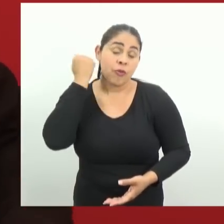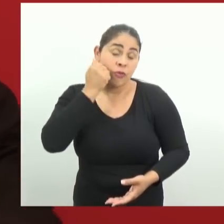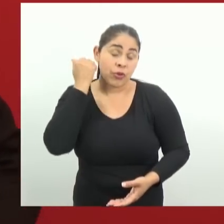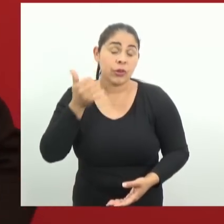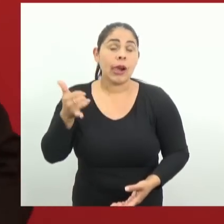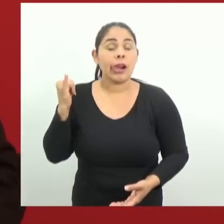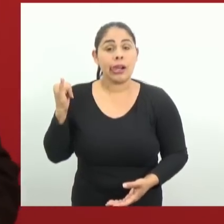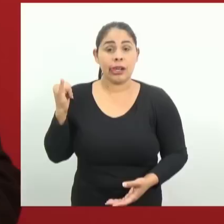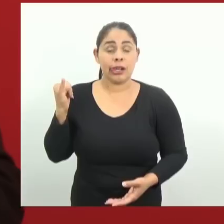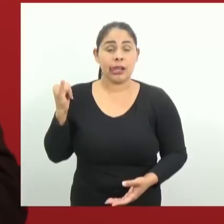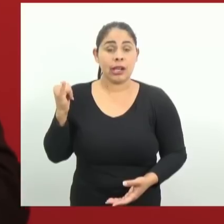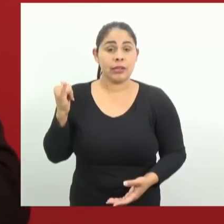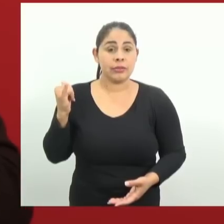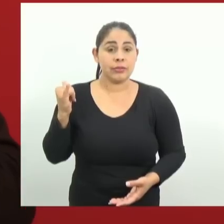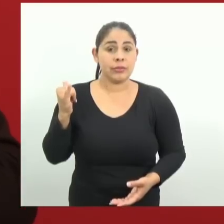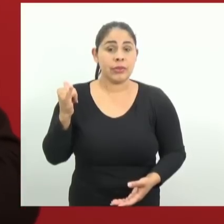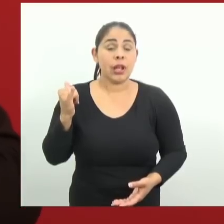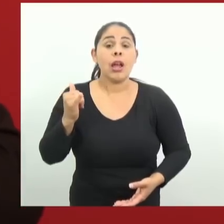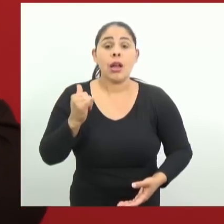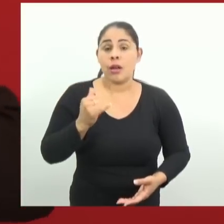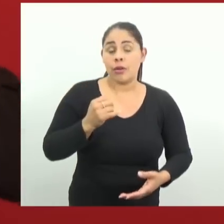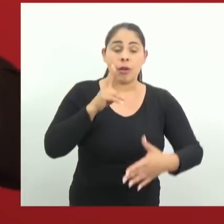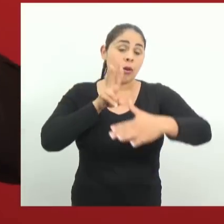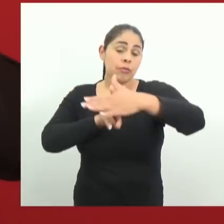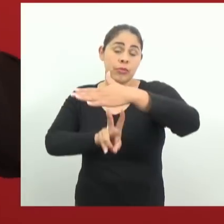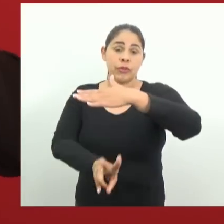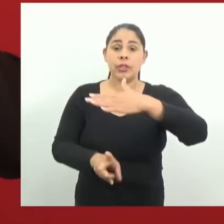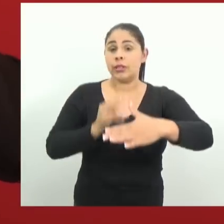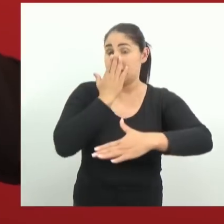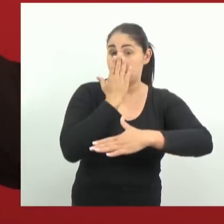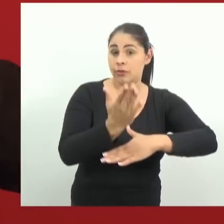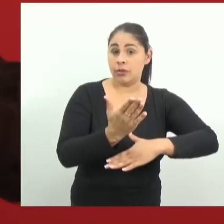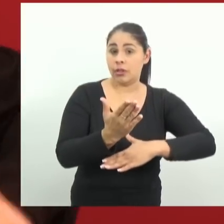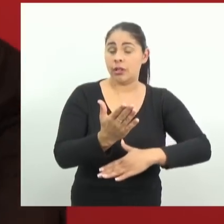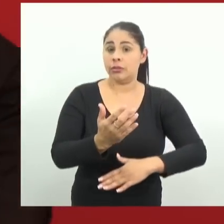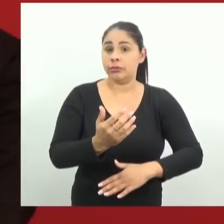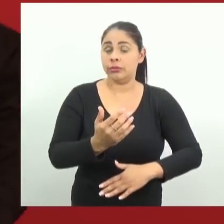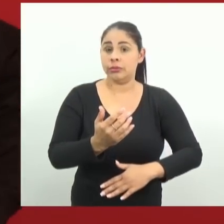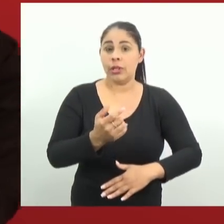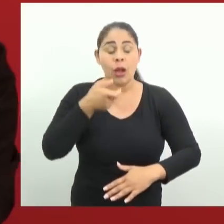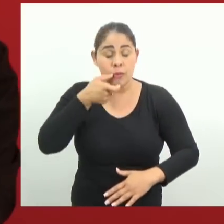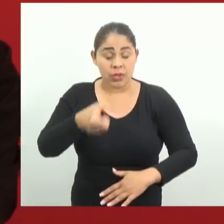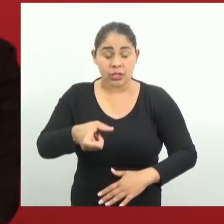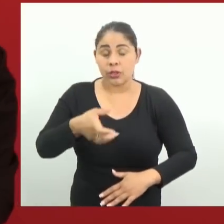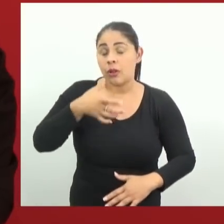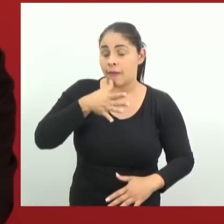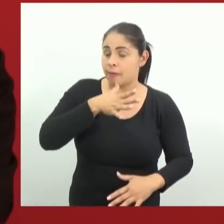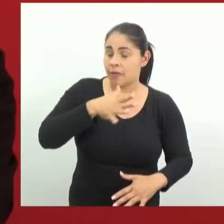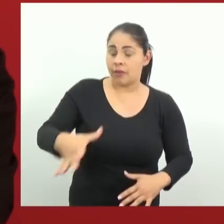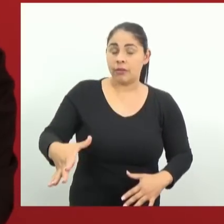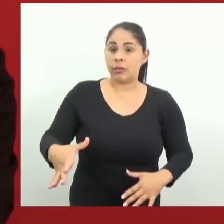Hay un versículo en el profeta Oseas que es impresionante. Hay un versículo que es